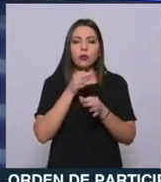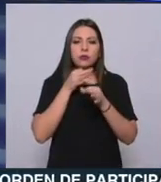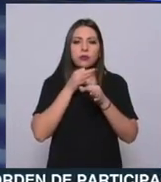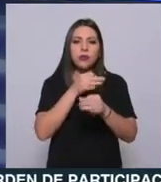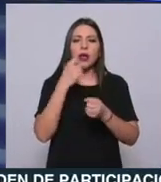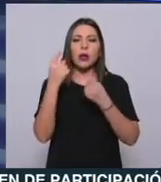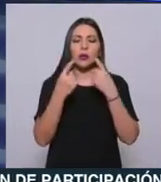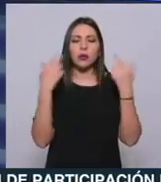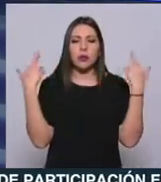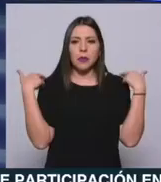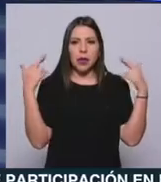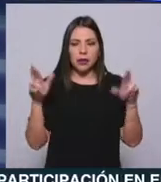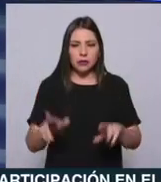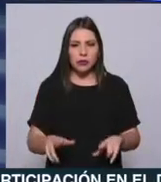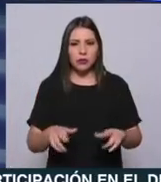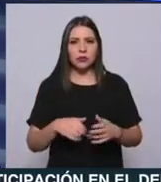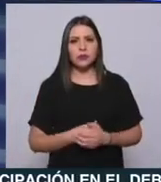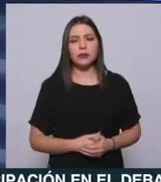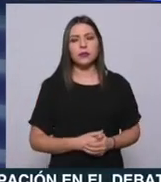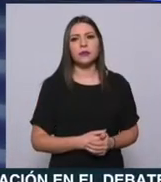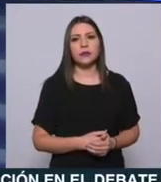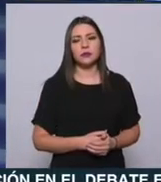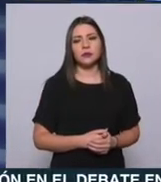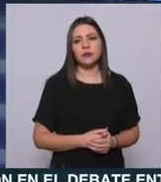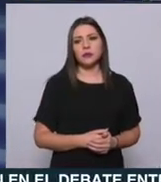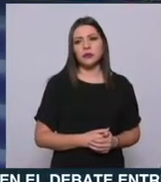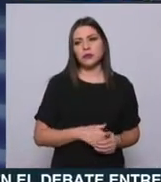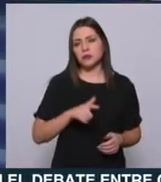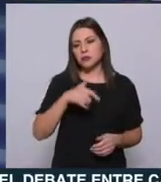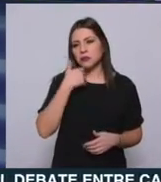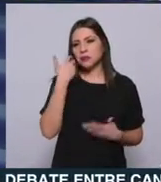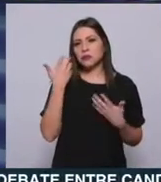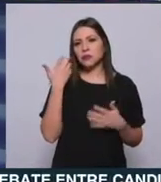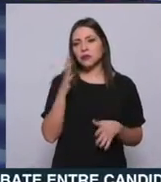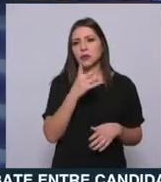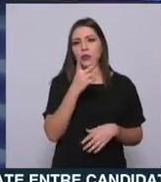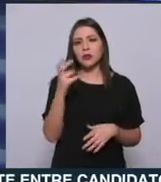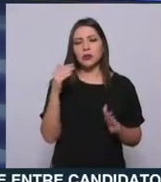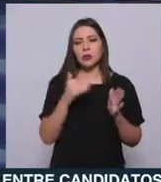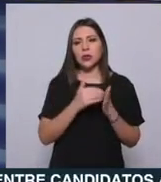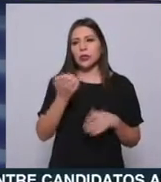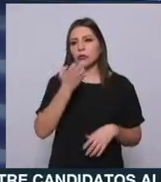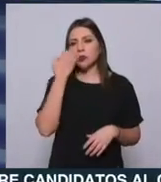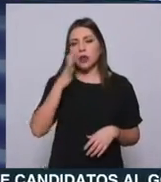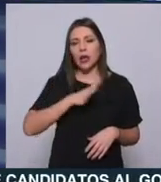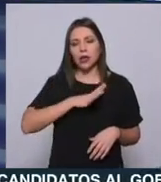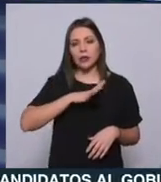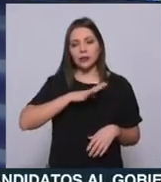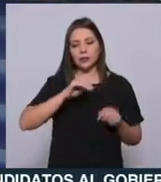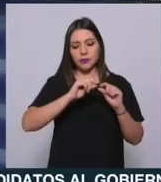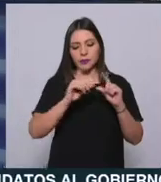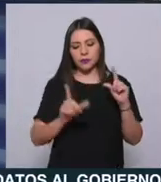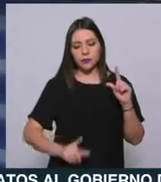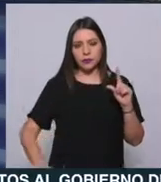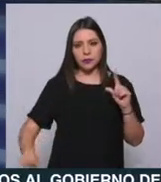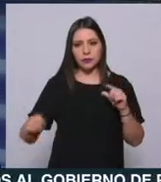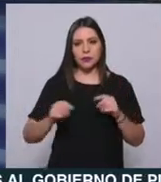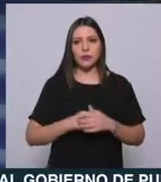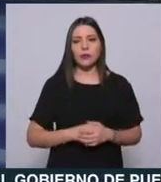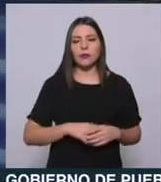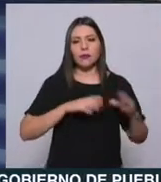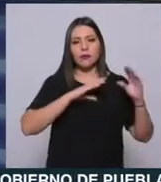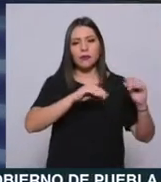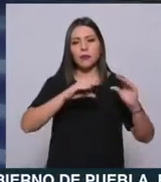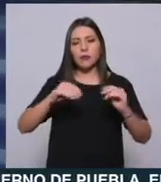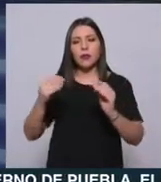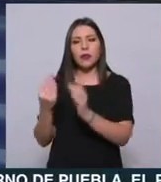Se plantean pues varias, llegar a las 200,000 escuelas que existen en el país, de alguna manera, capacitando